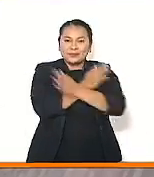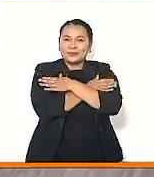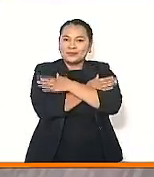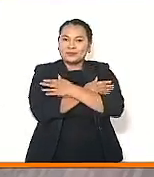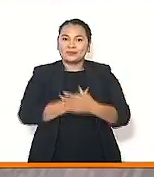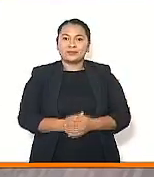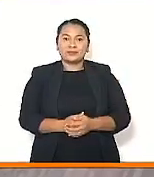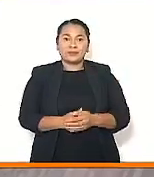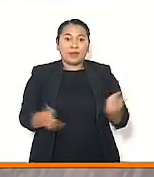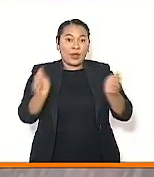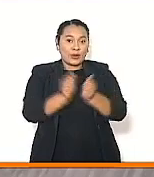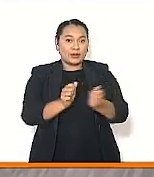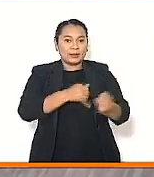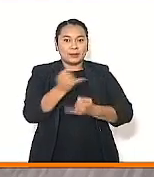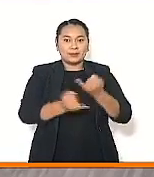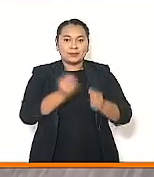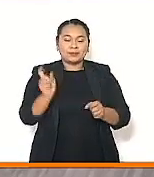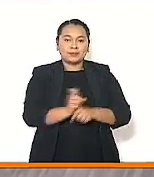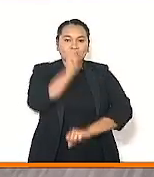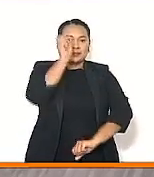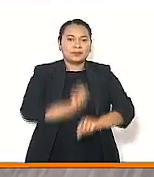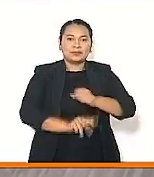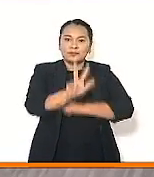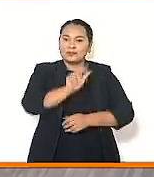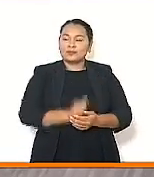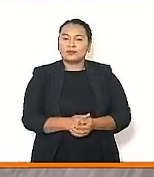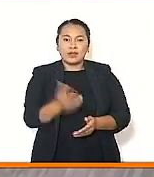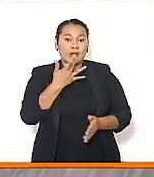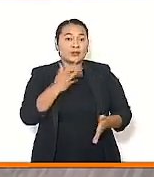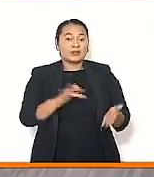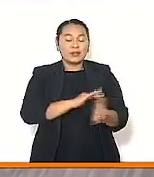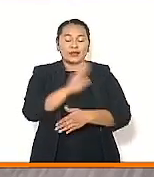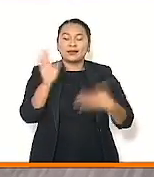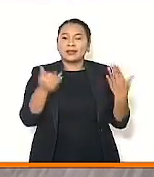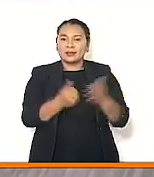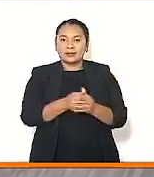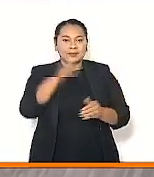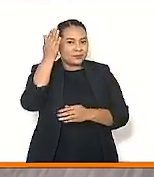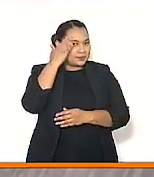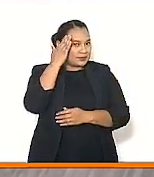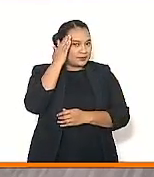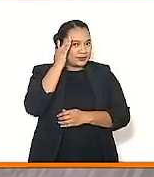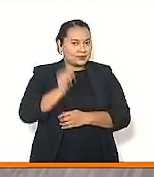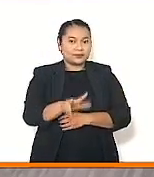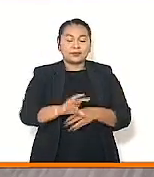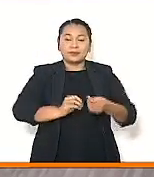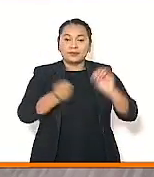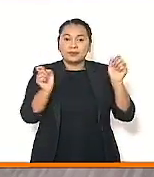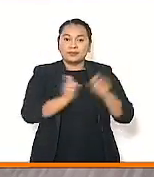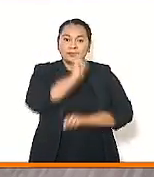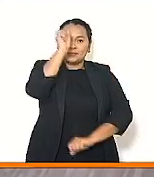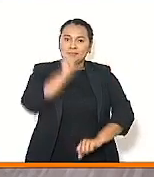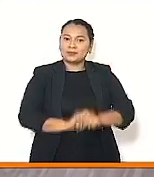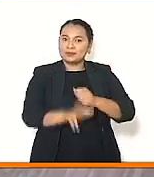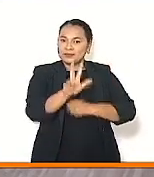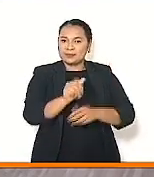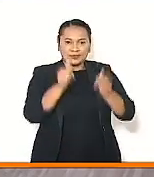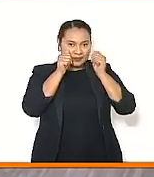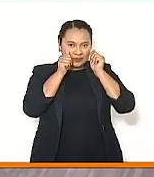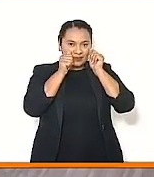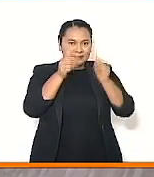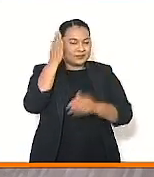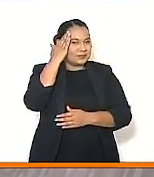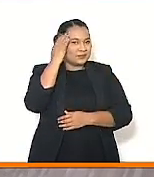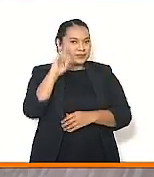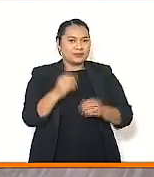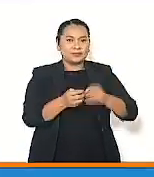felicidades. Acompáñame a pegar y ganar con Pega 3. Te deseo muchísima suerte. Vamos a conocer esos tres números ganadores. Atentos porque el primer